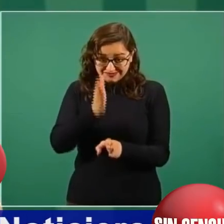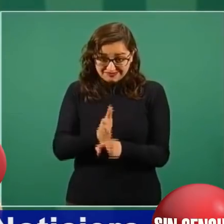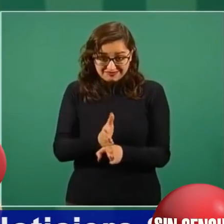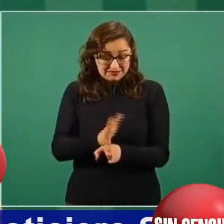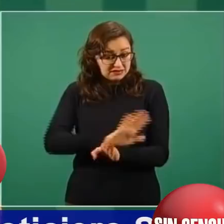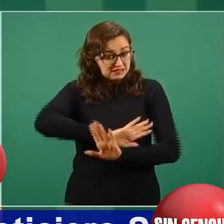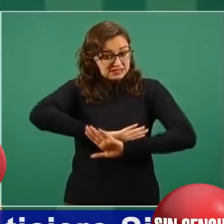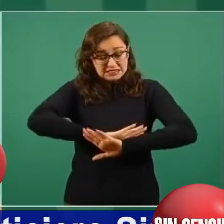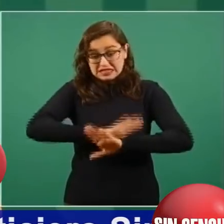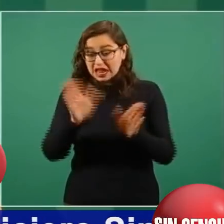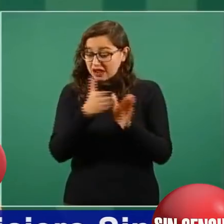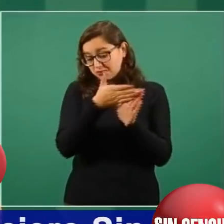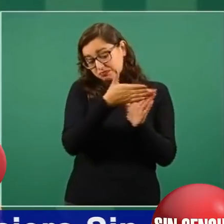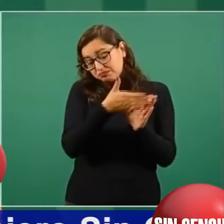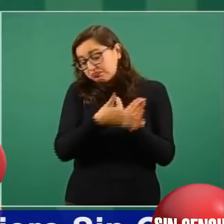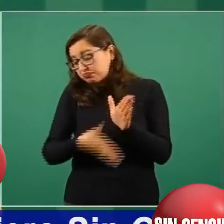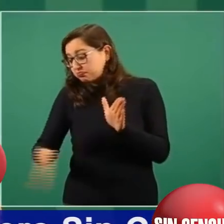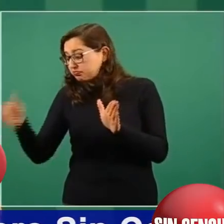prevalece,